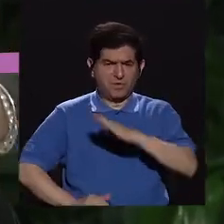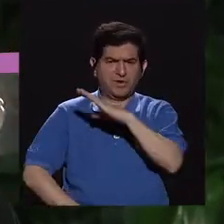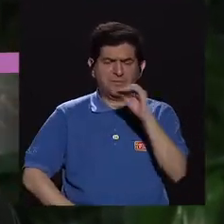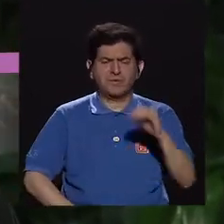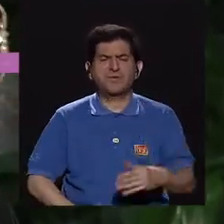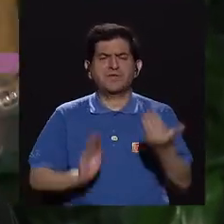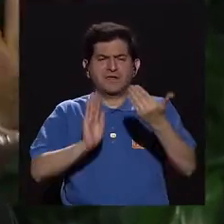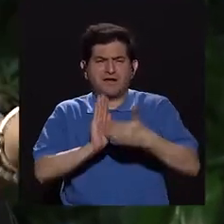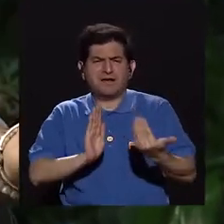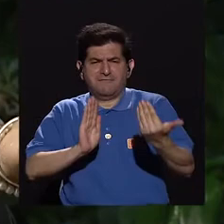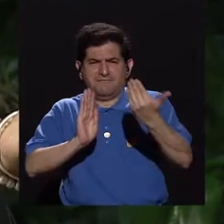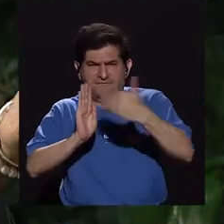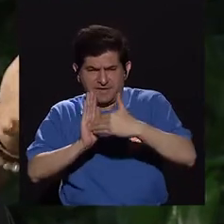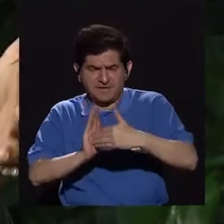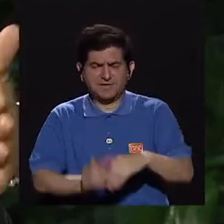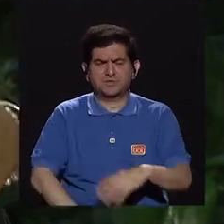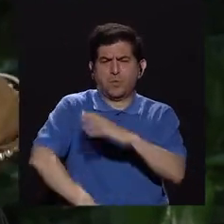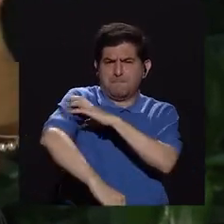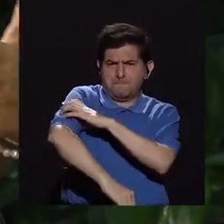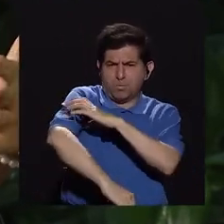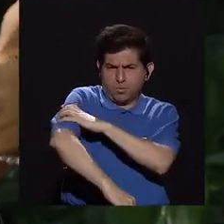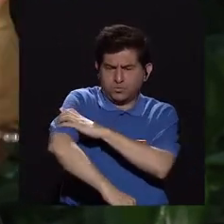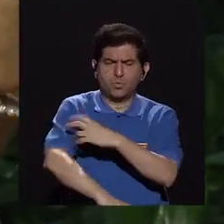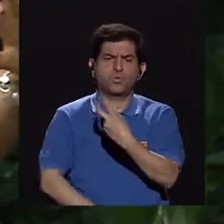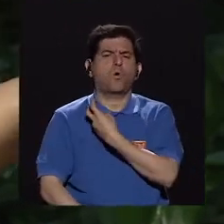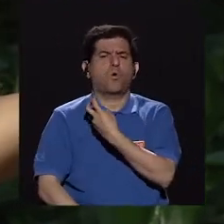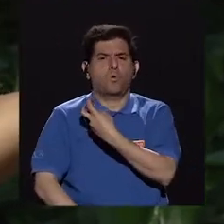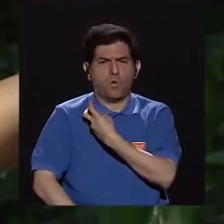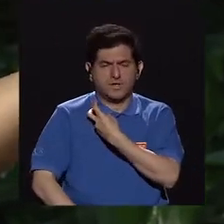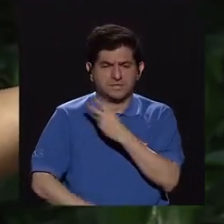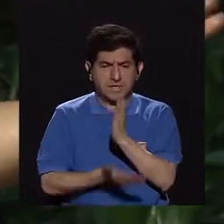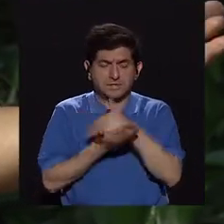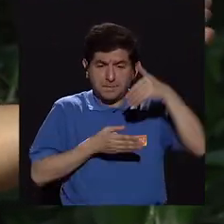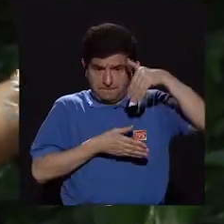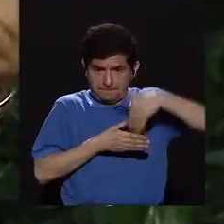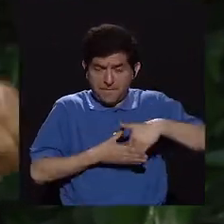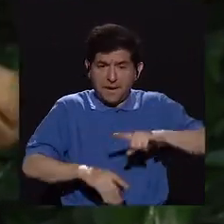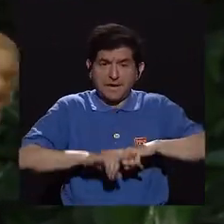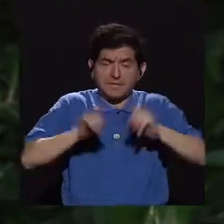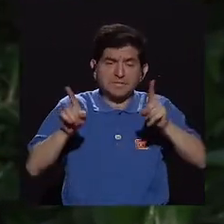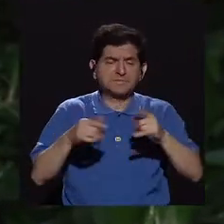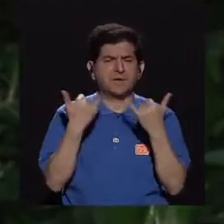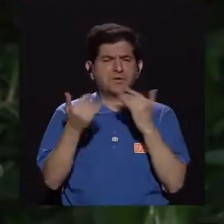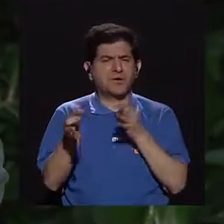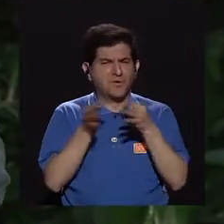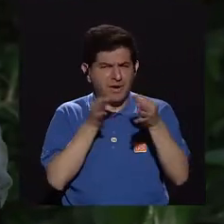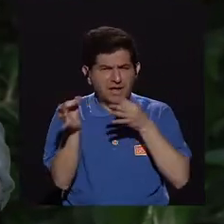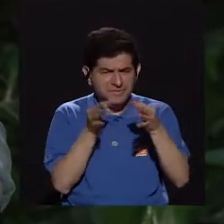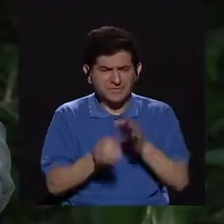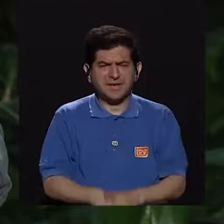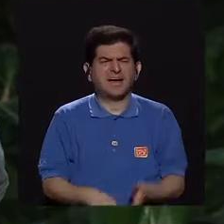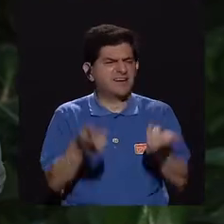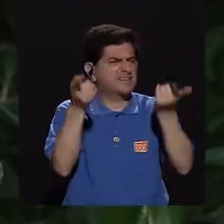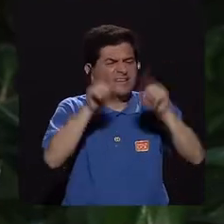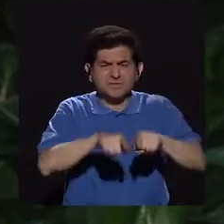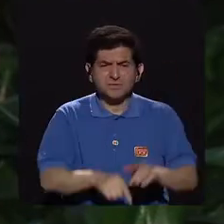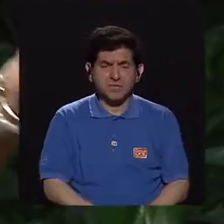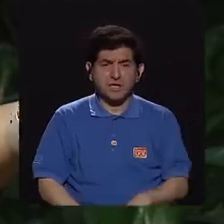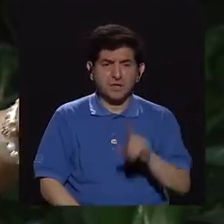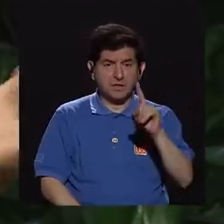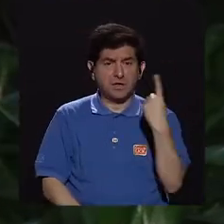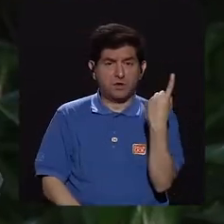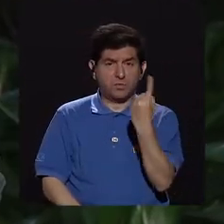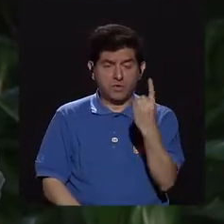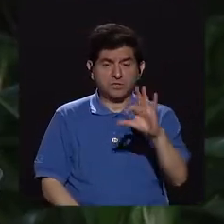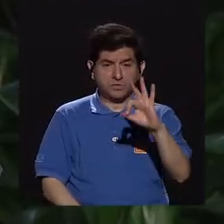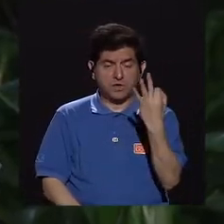posiciones y lo que se alteran los músculos, los huesos, los órganos, pero conversarnos más en detalle qué es lo que pasa. ¿Hay una sola